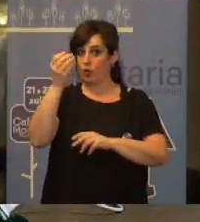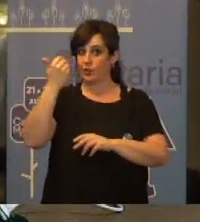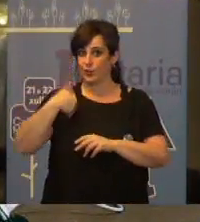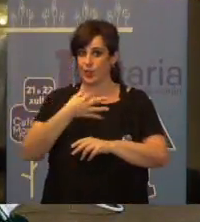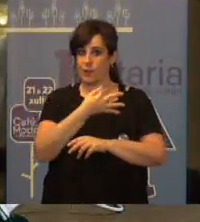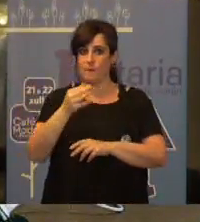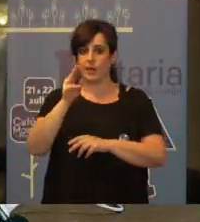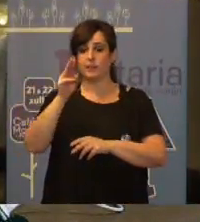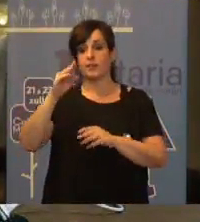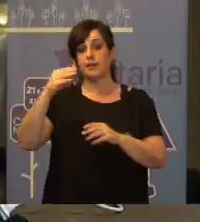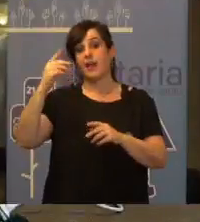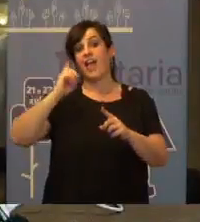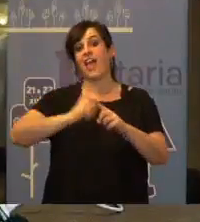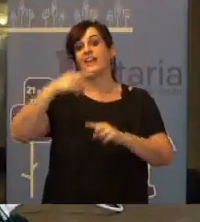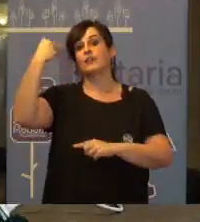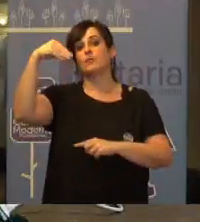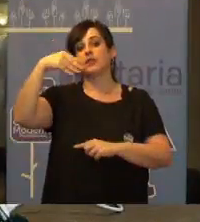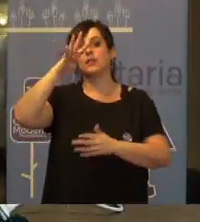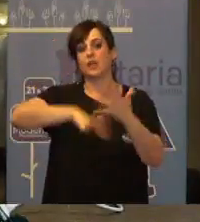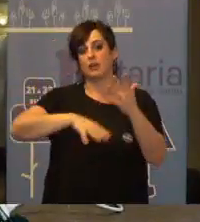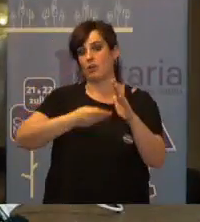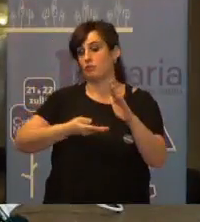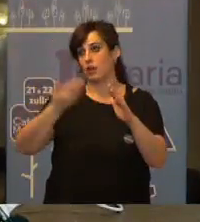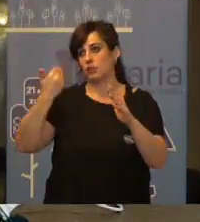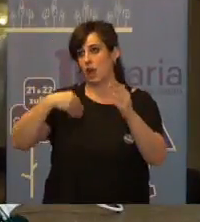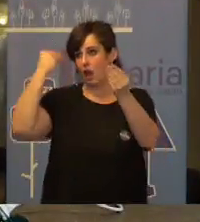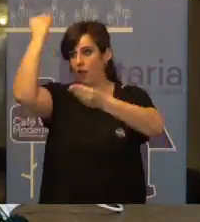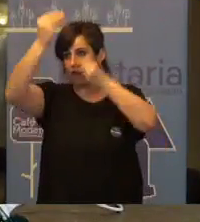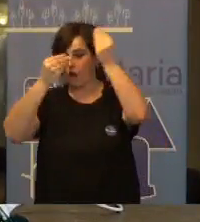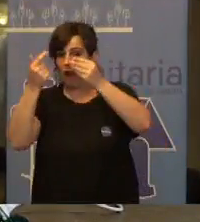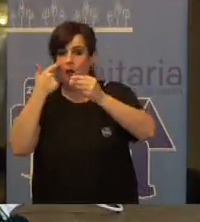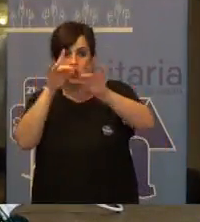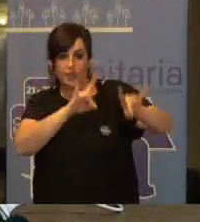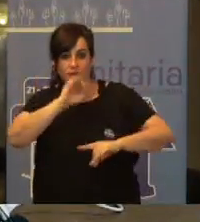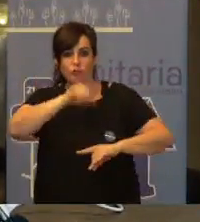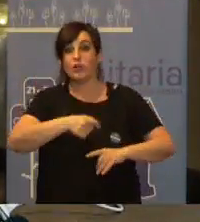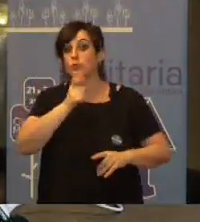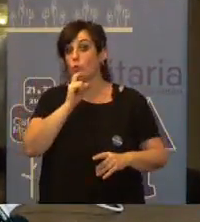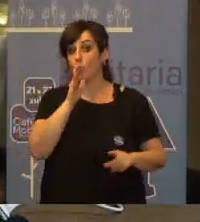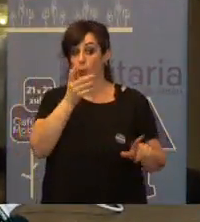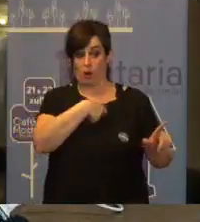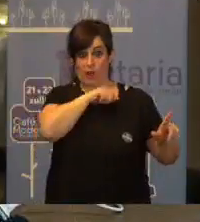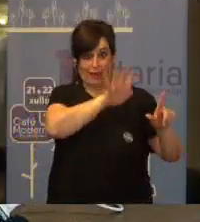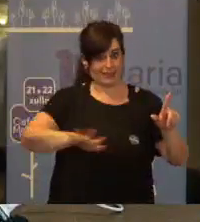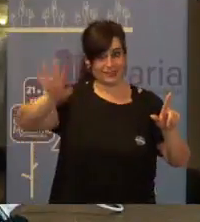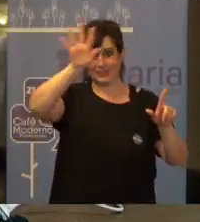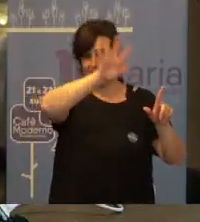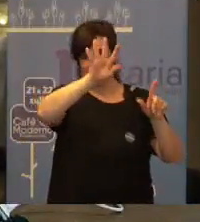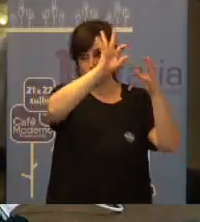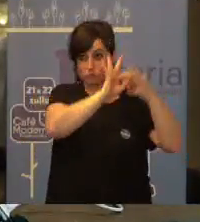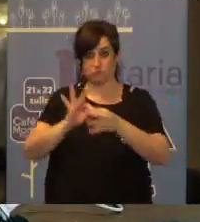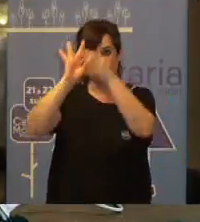está reformulando a antiga Convergencia e Unión. Entendo que no conxunto do Estado, con